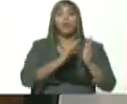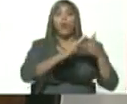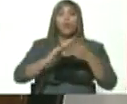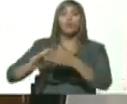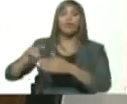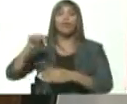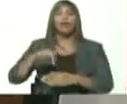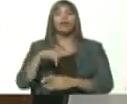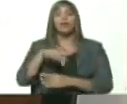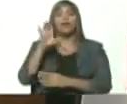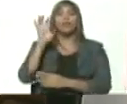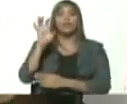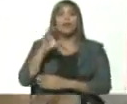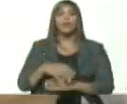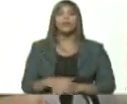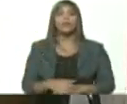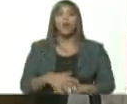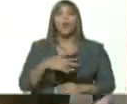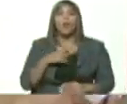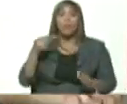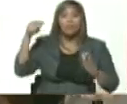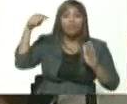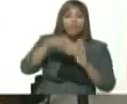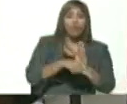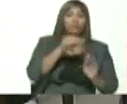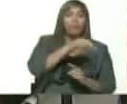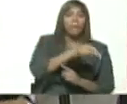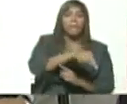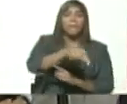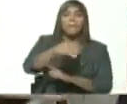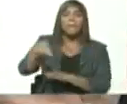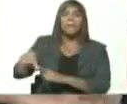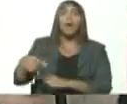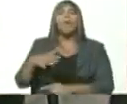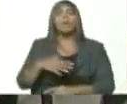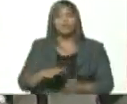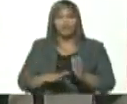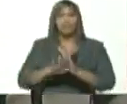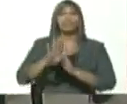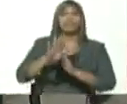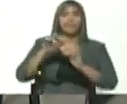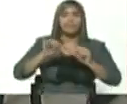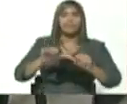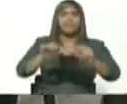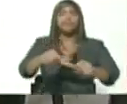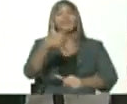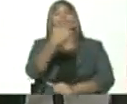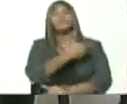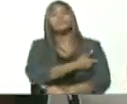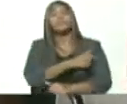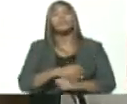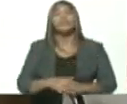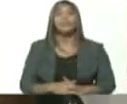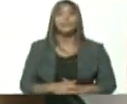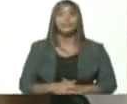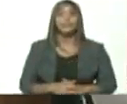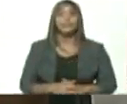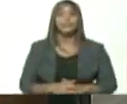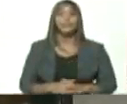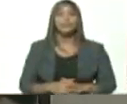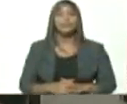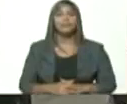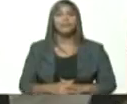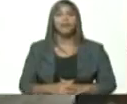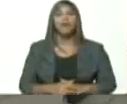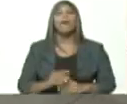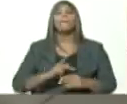poder llegar a todos los rincones de este estado y lograr pues con éxito esta sostenibilidad y estos logros que hemos alcanzado en el